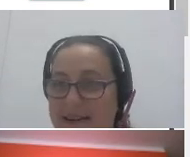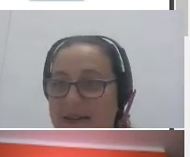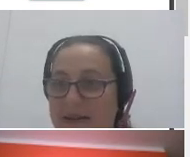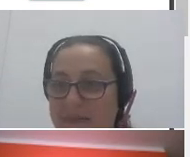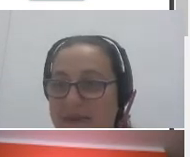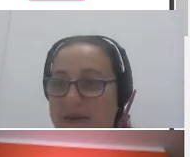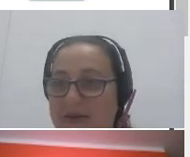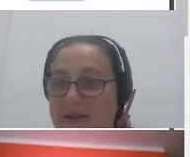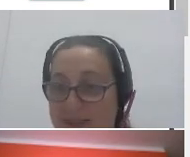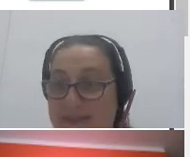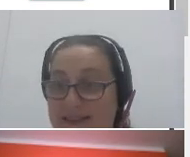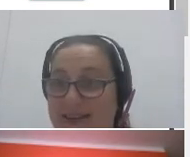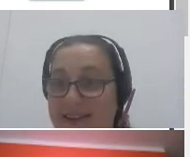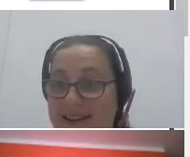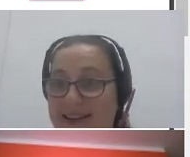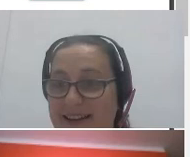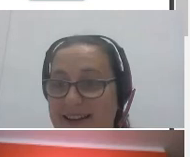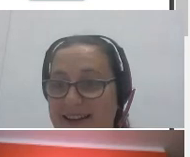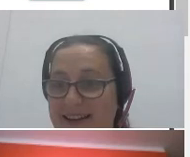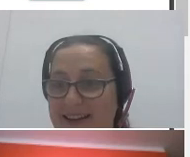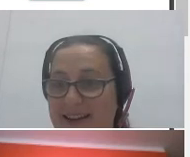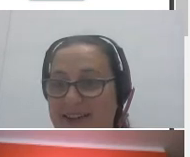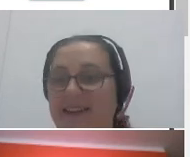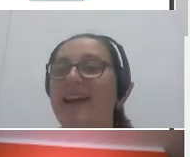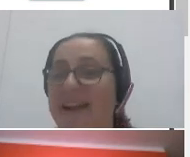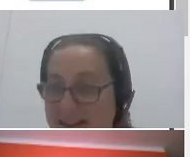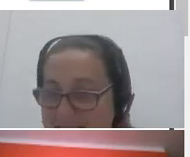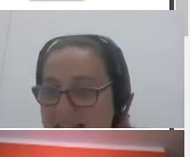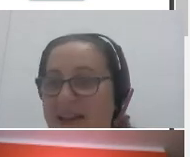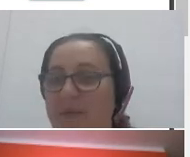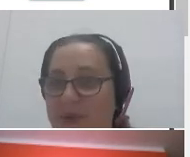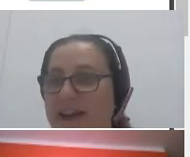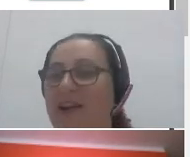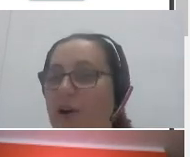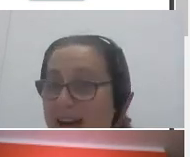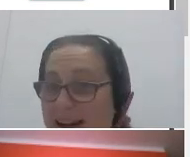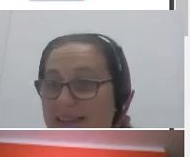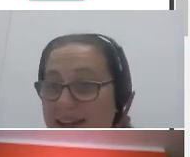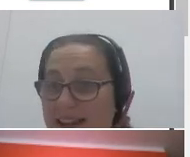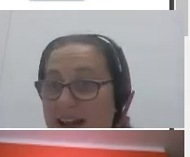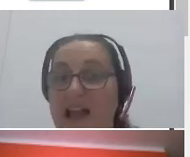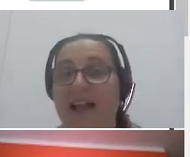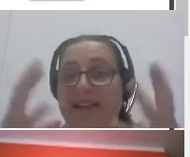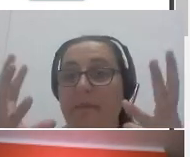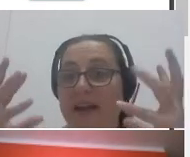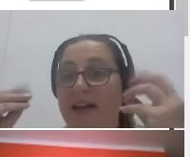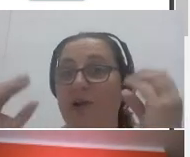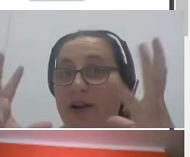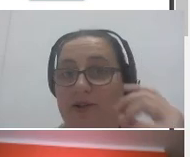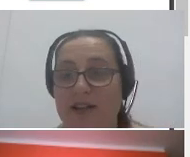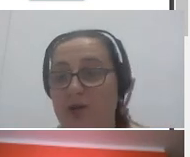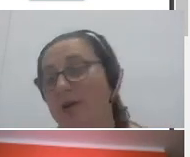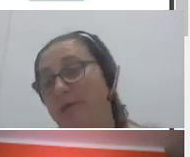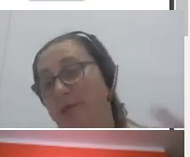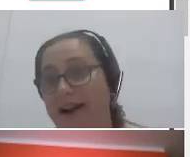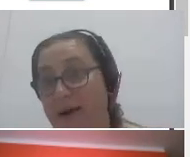un epitelio pavimentoso queratinizado. Queratinizado, muy bien, con queratina, que también esto es lo